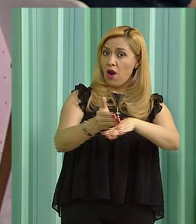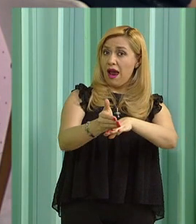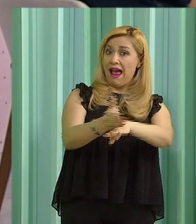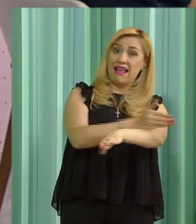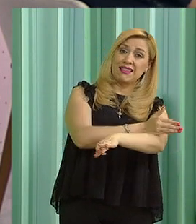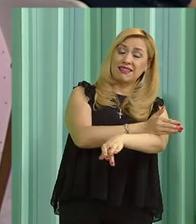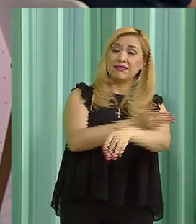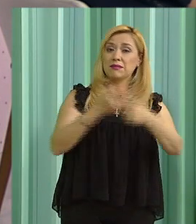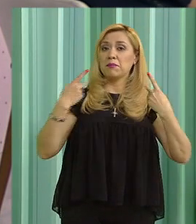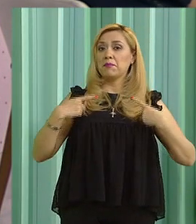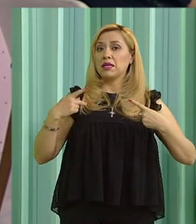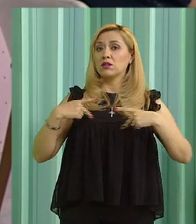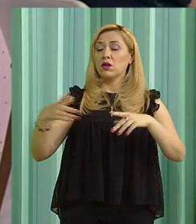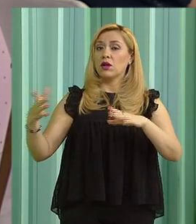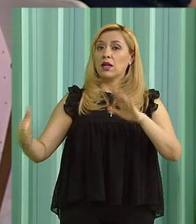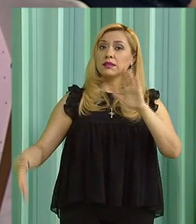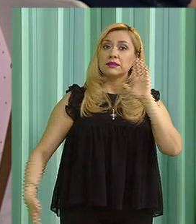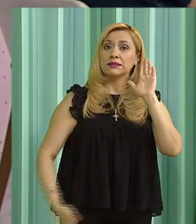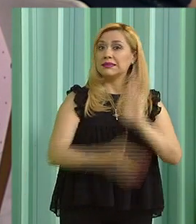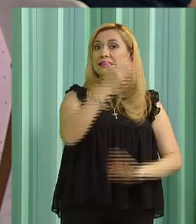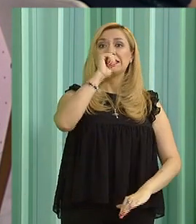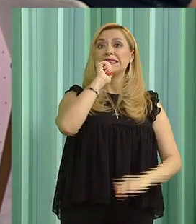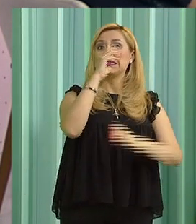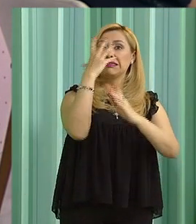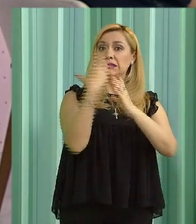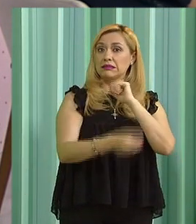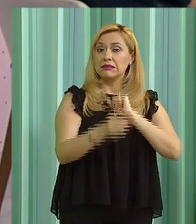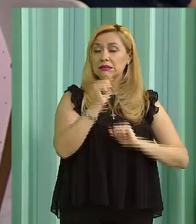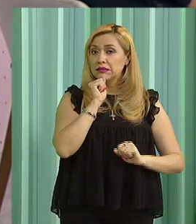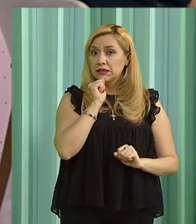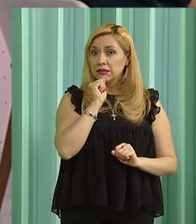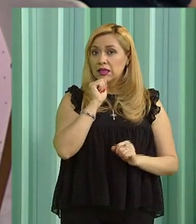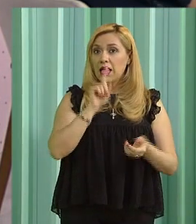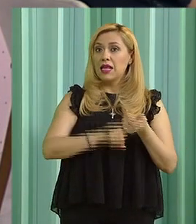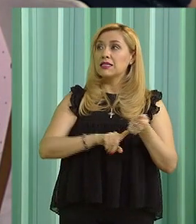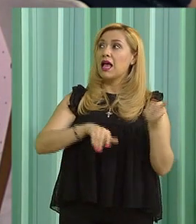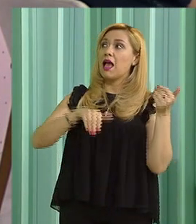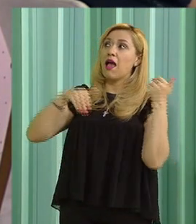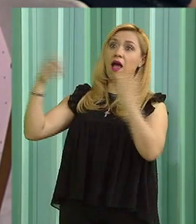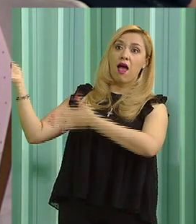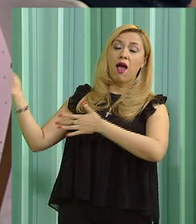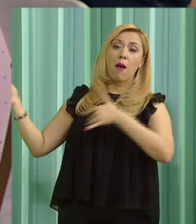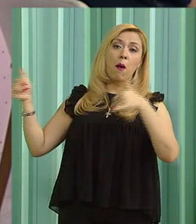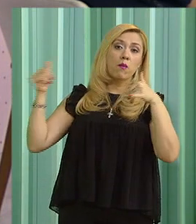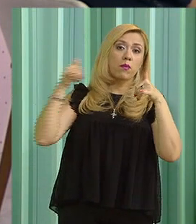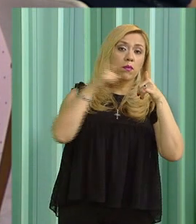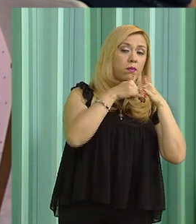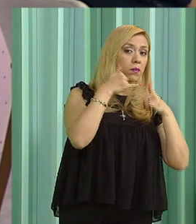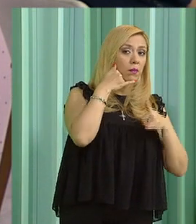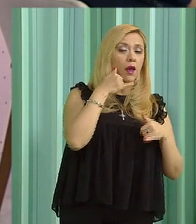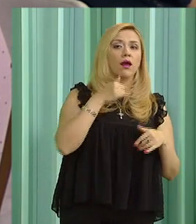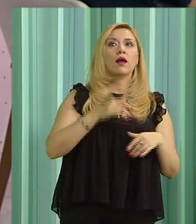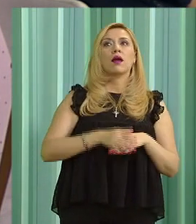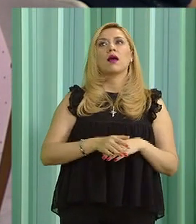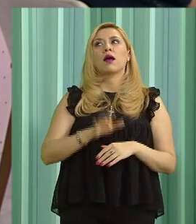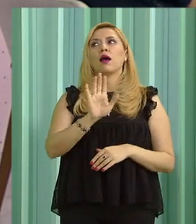las personas salgan de sus países también. Bueno, nosotros en esta unidad de